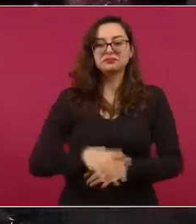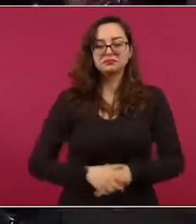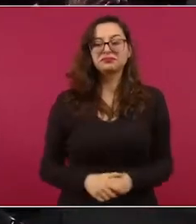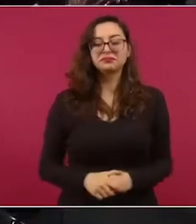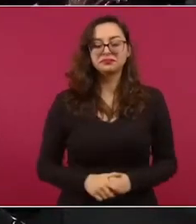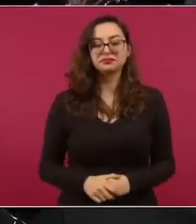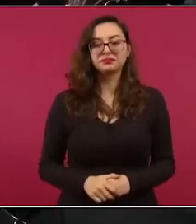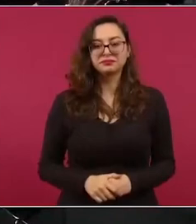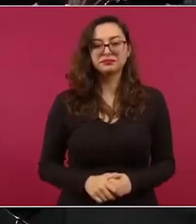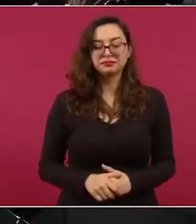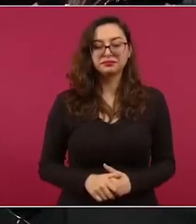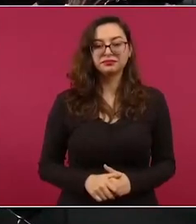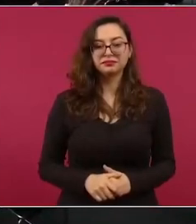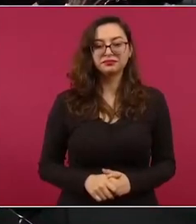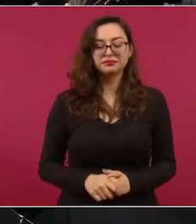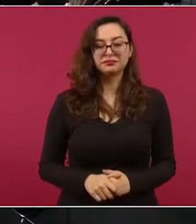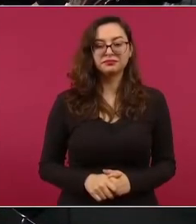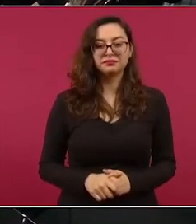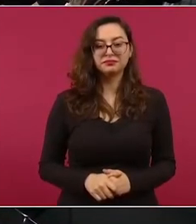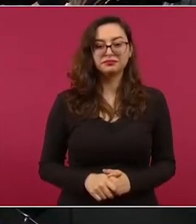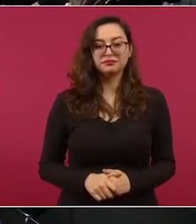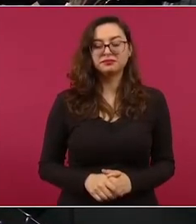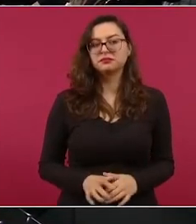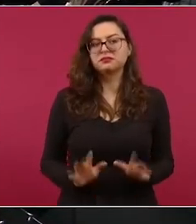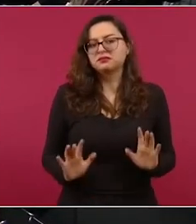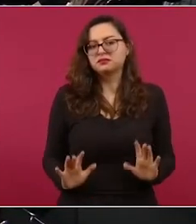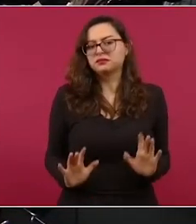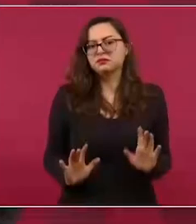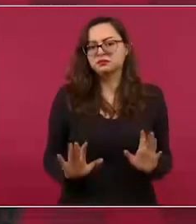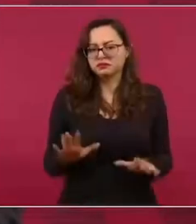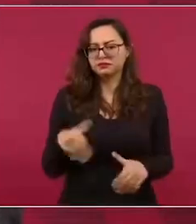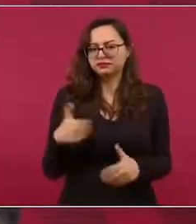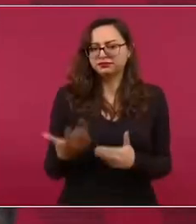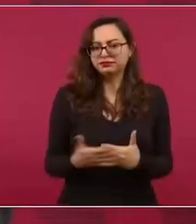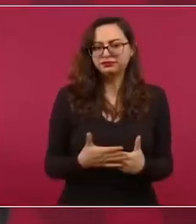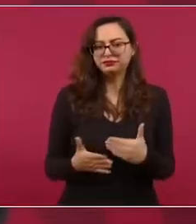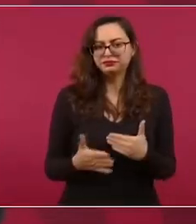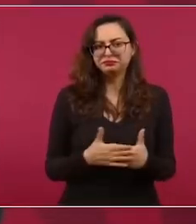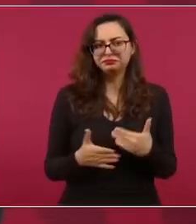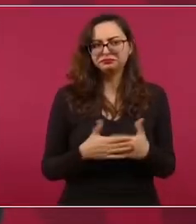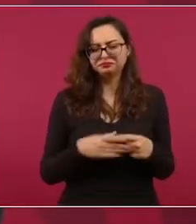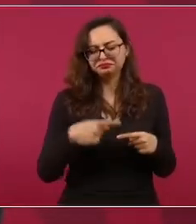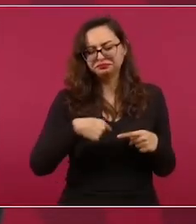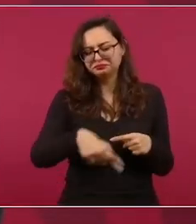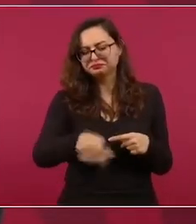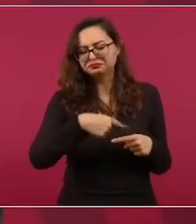Ya no falta mucho, son